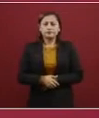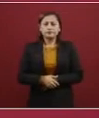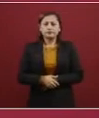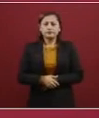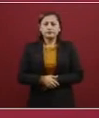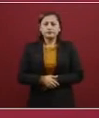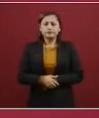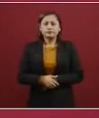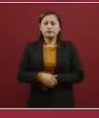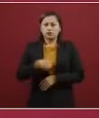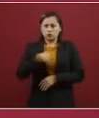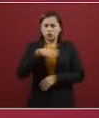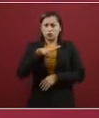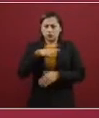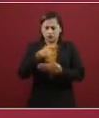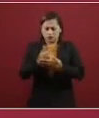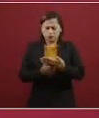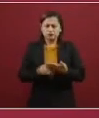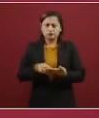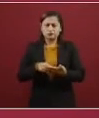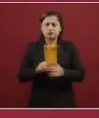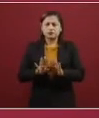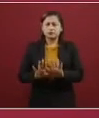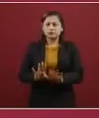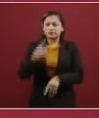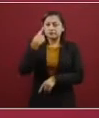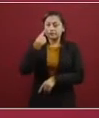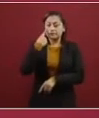yo traigo dos sexenios